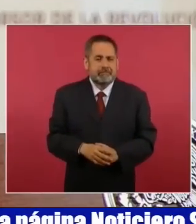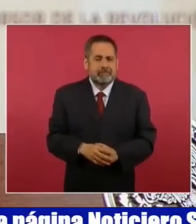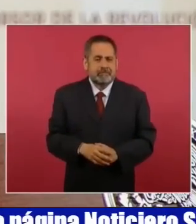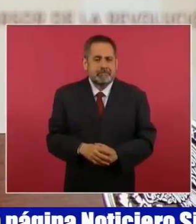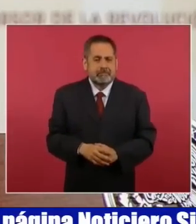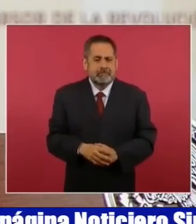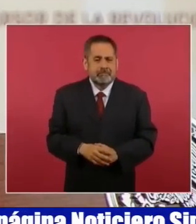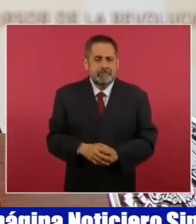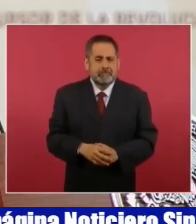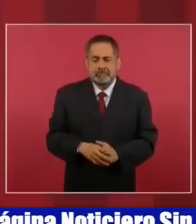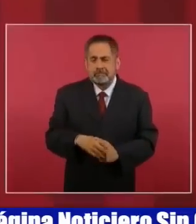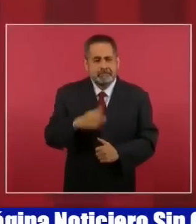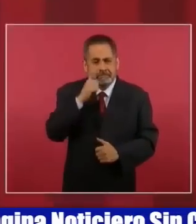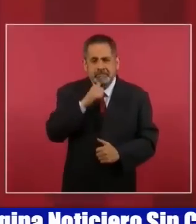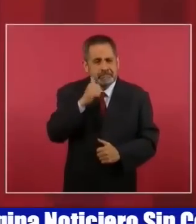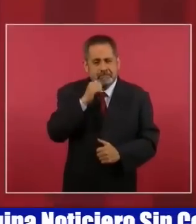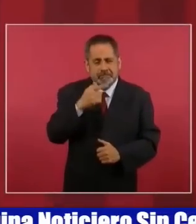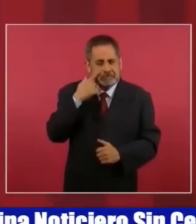Y era muy común eso.